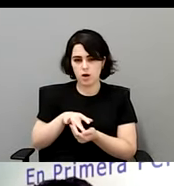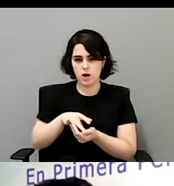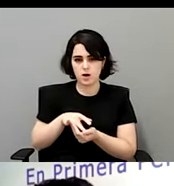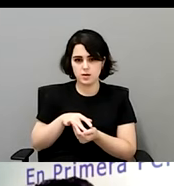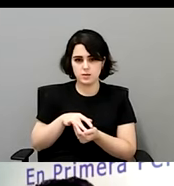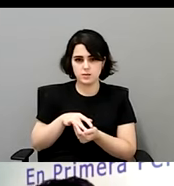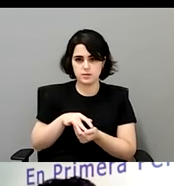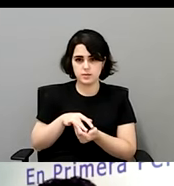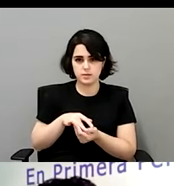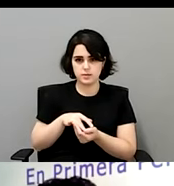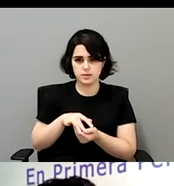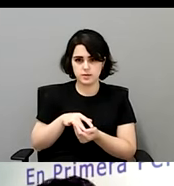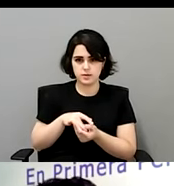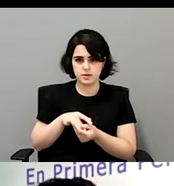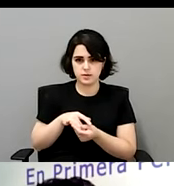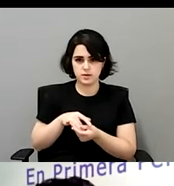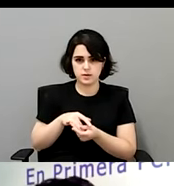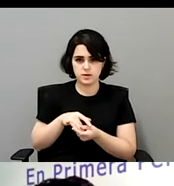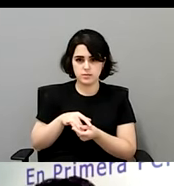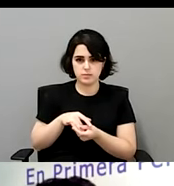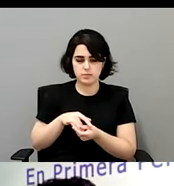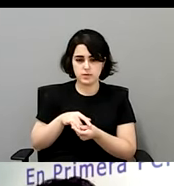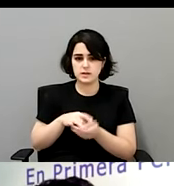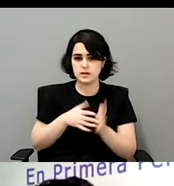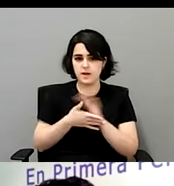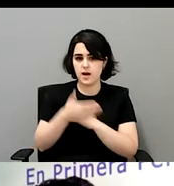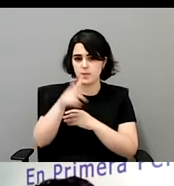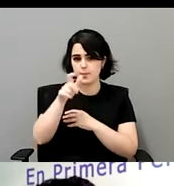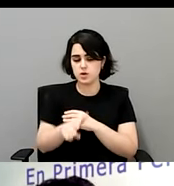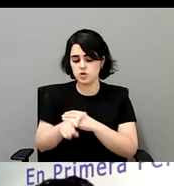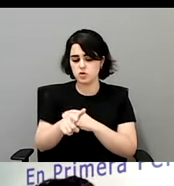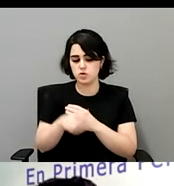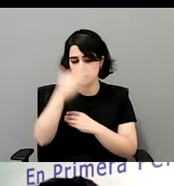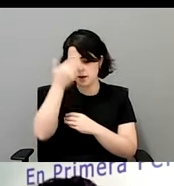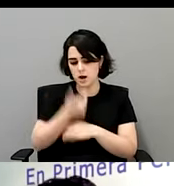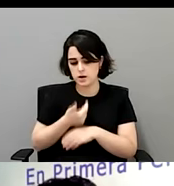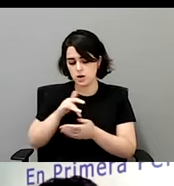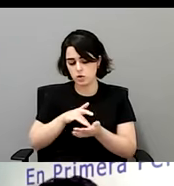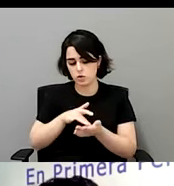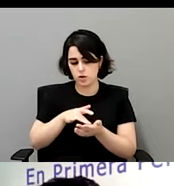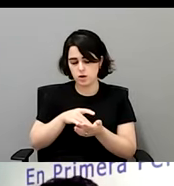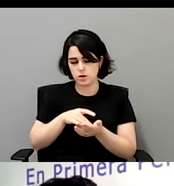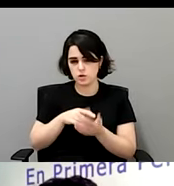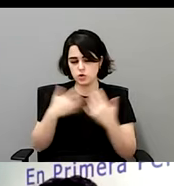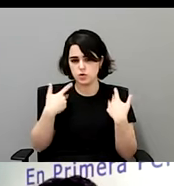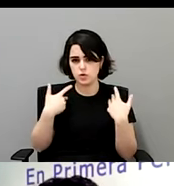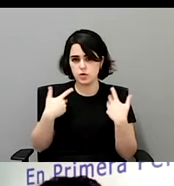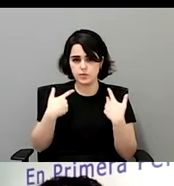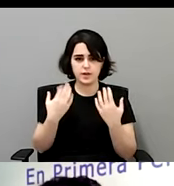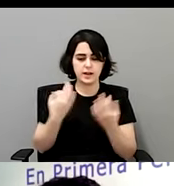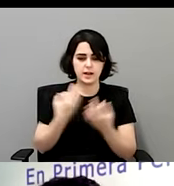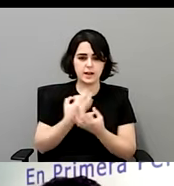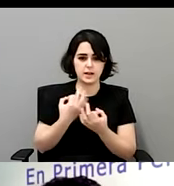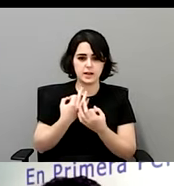se plantea el hecho de que una persona con parálisis cerebral, o sea, estoy hablando de hace